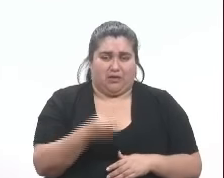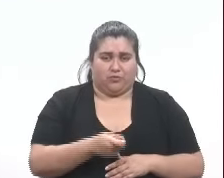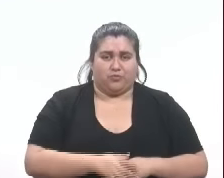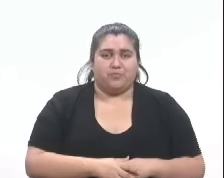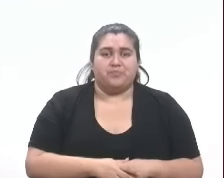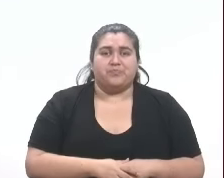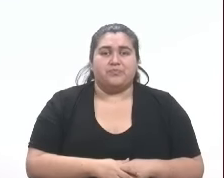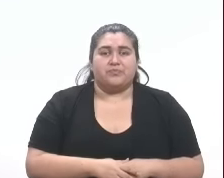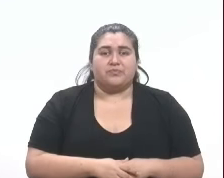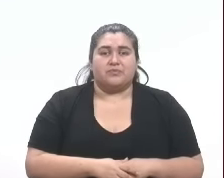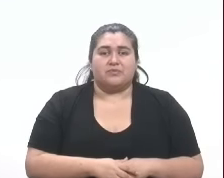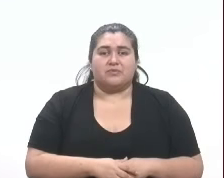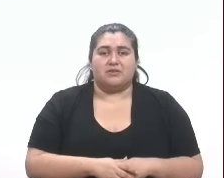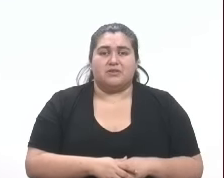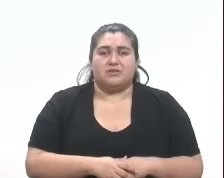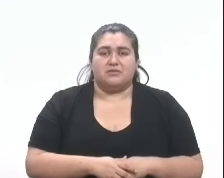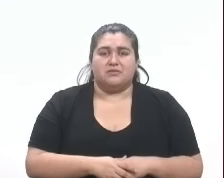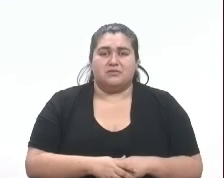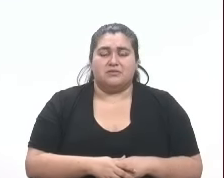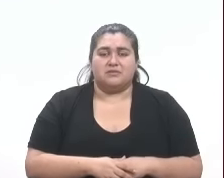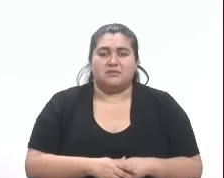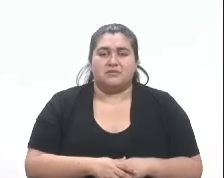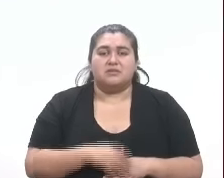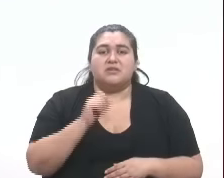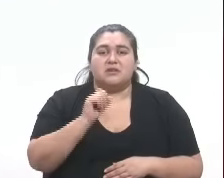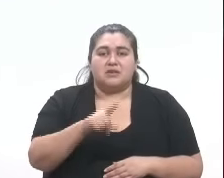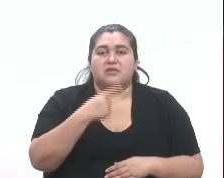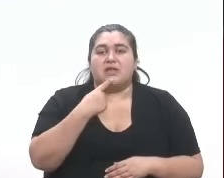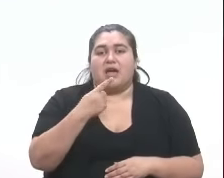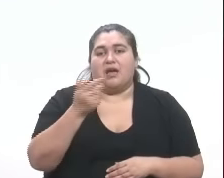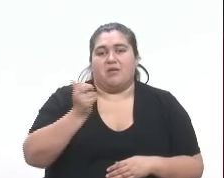asesinaron a un general de la Nación